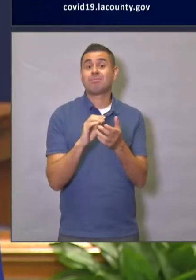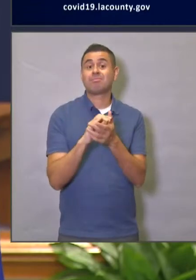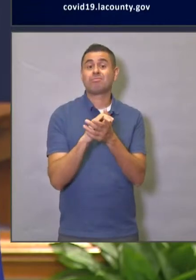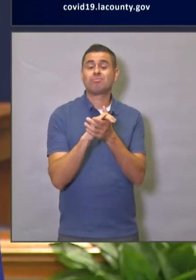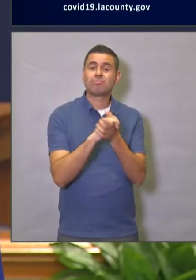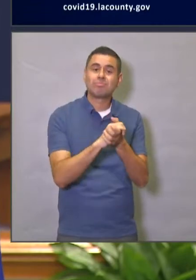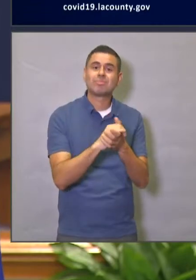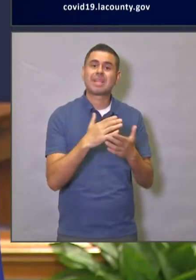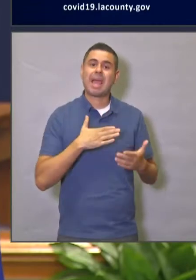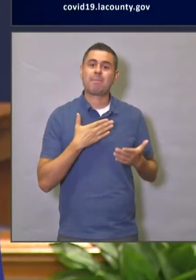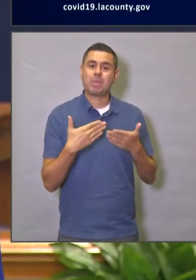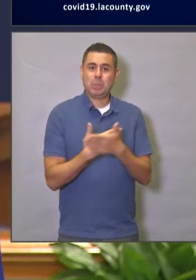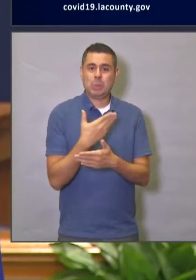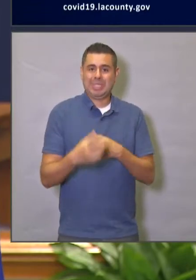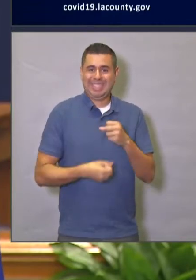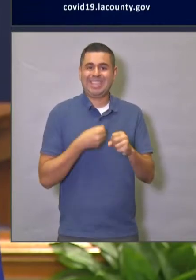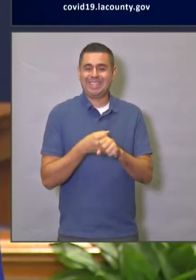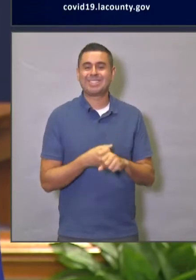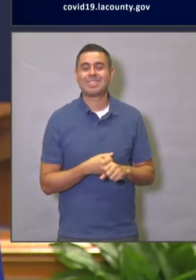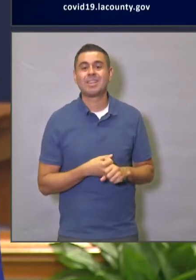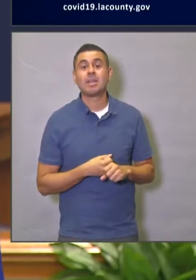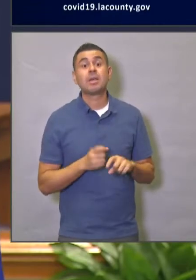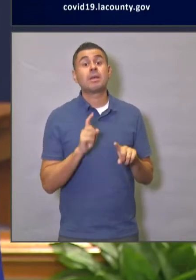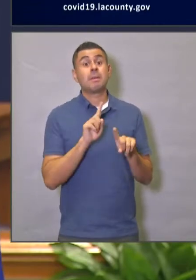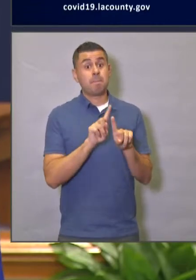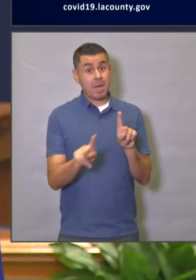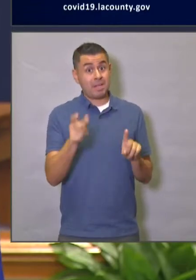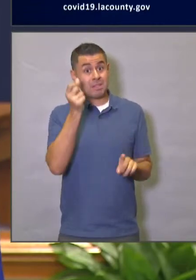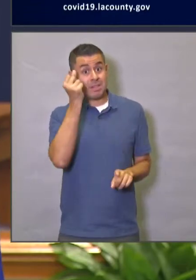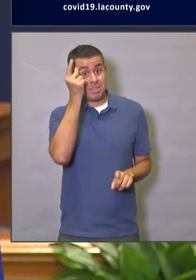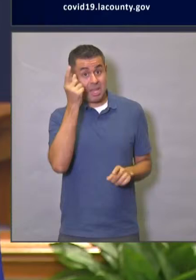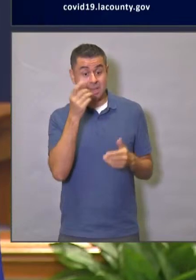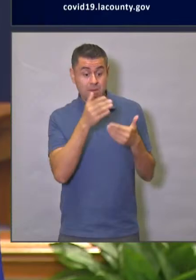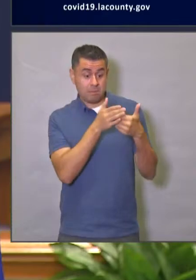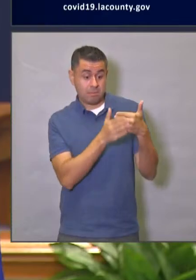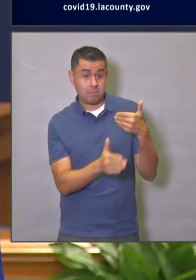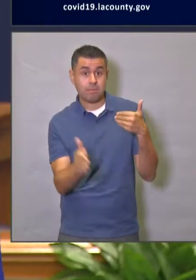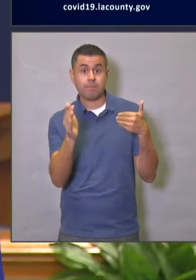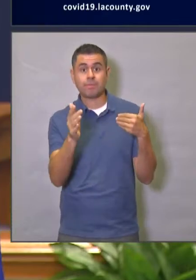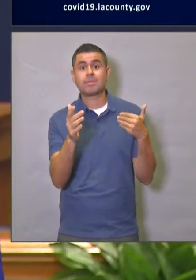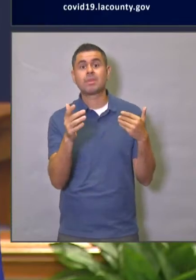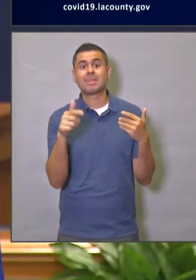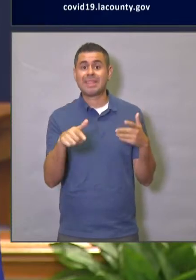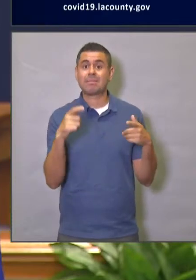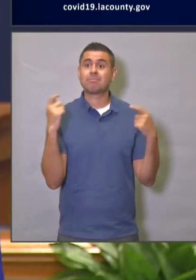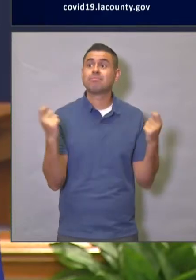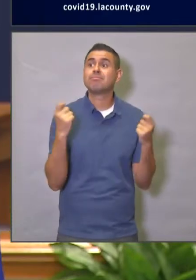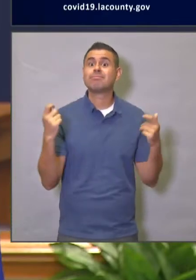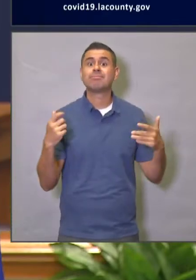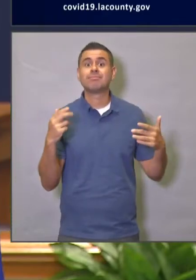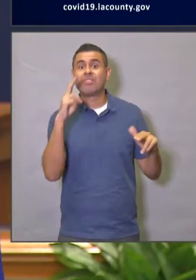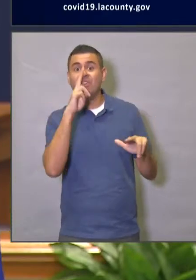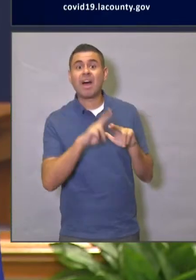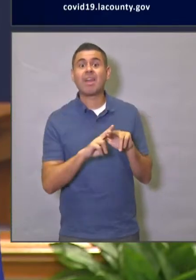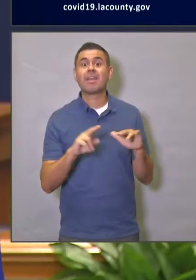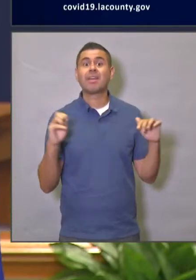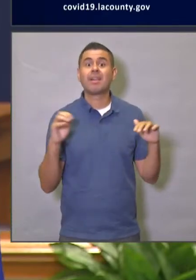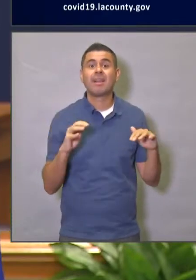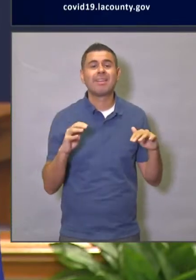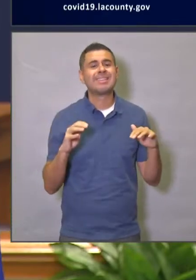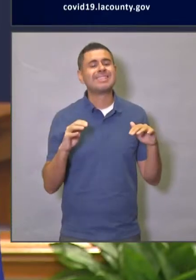planifica sus celebraciones, recuerde que estamos en esta pandemia y el mejor gesto